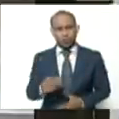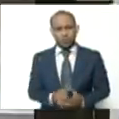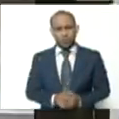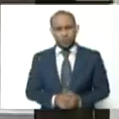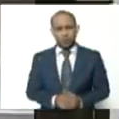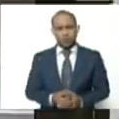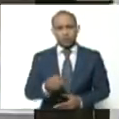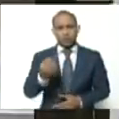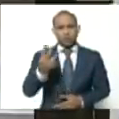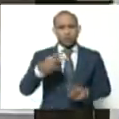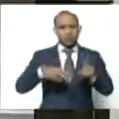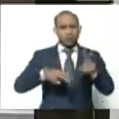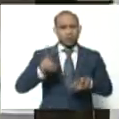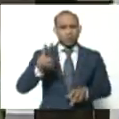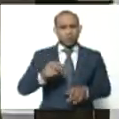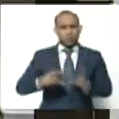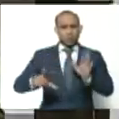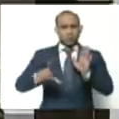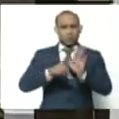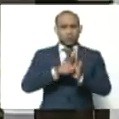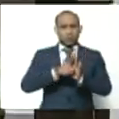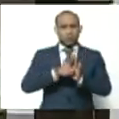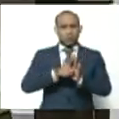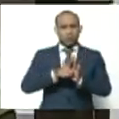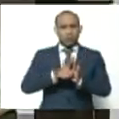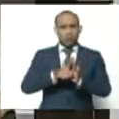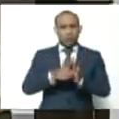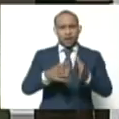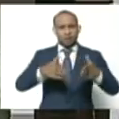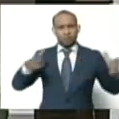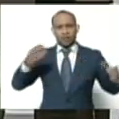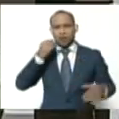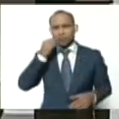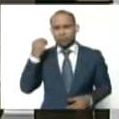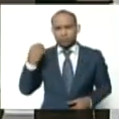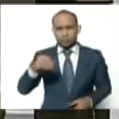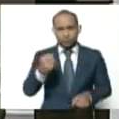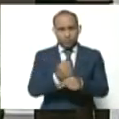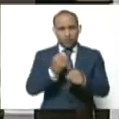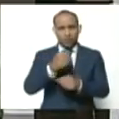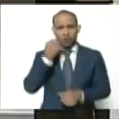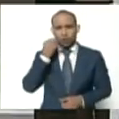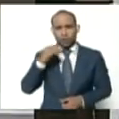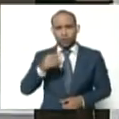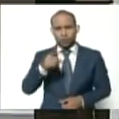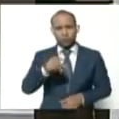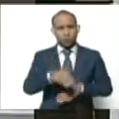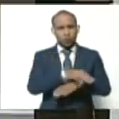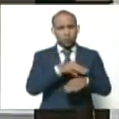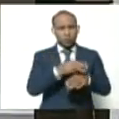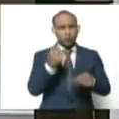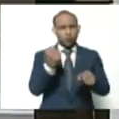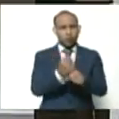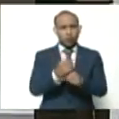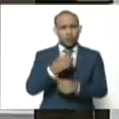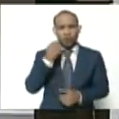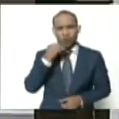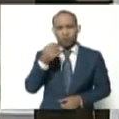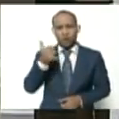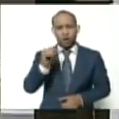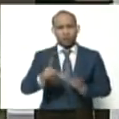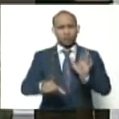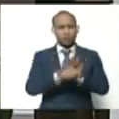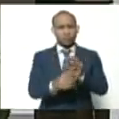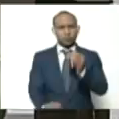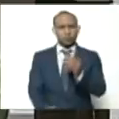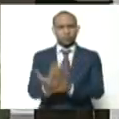Número 12, la ley de la Gran Chamba Juvenil. Va a tener la Gran Misión Chamba Juvenil su ley para